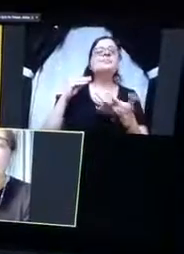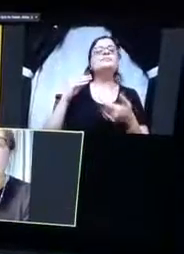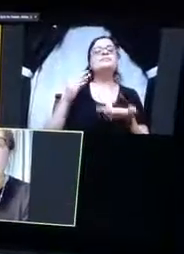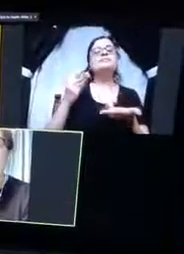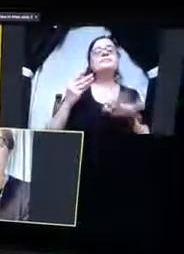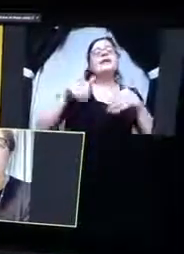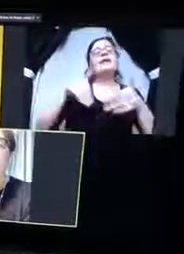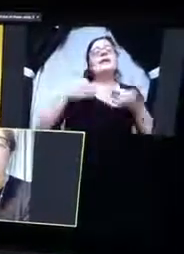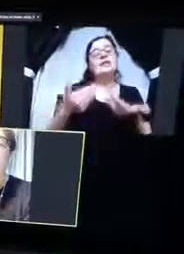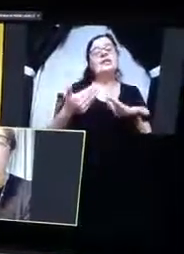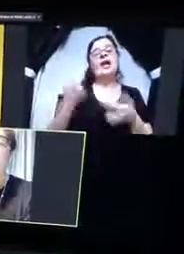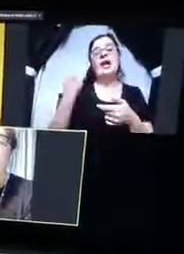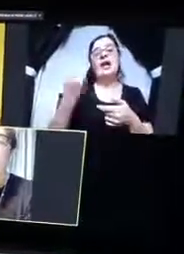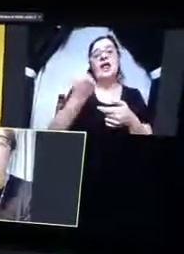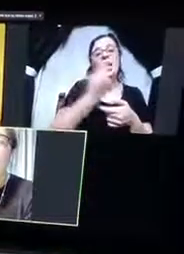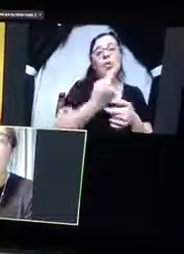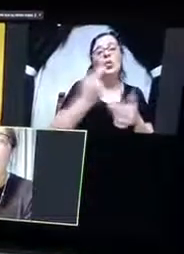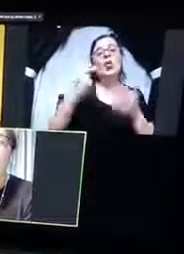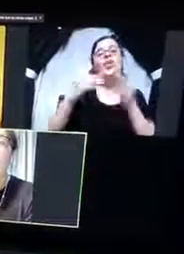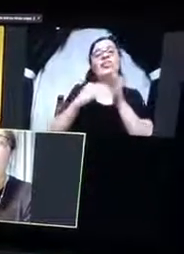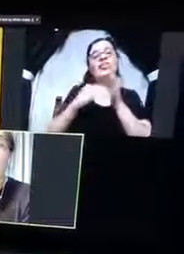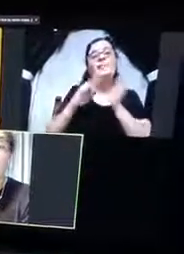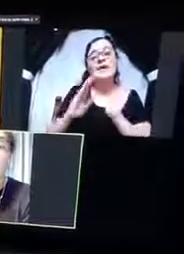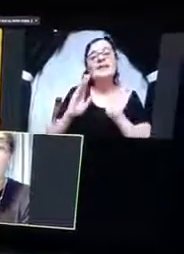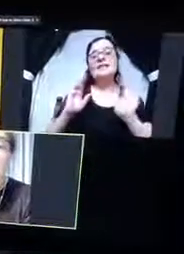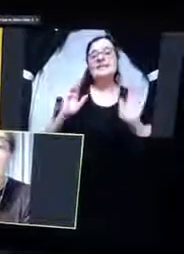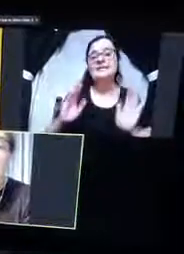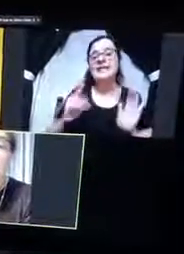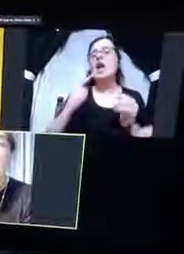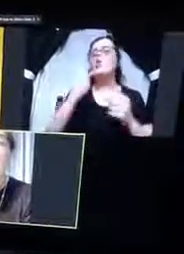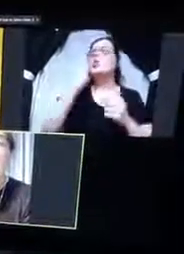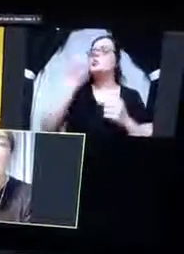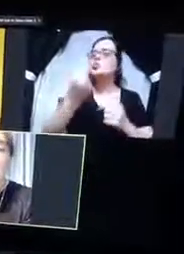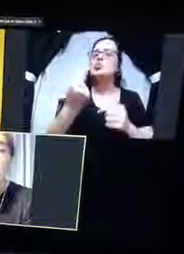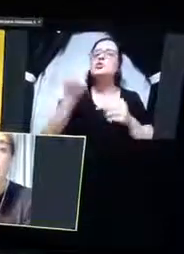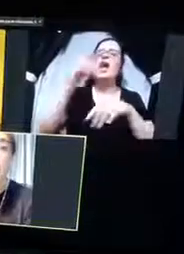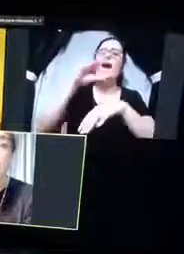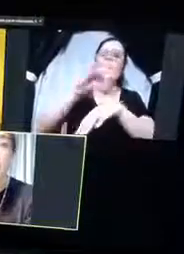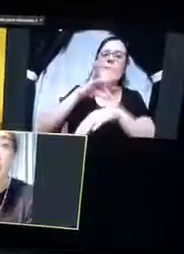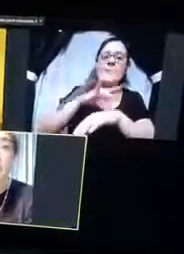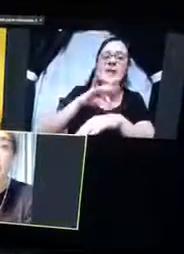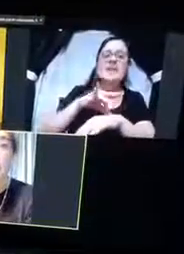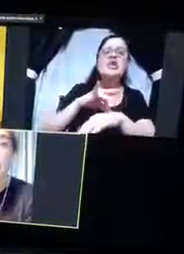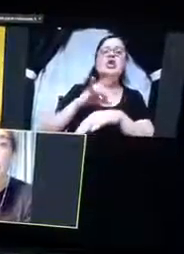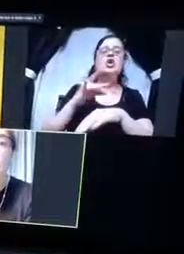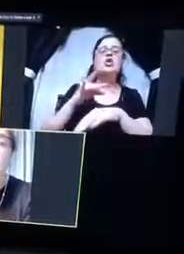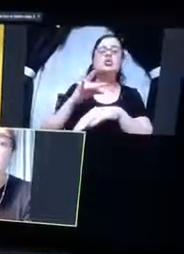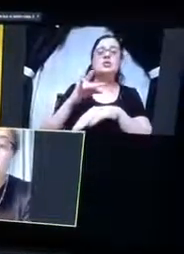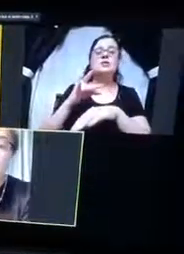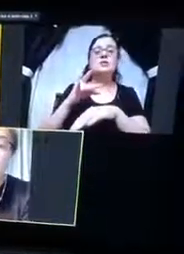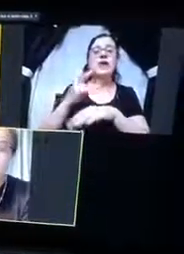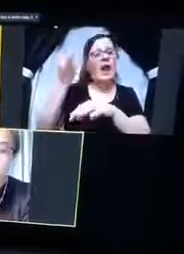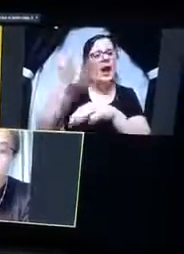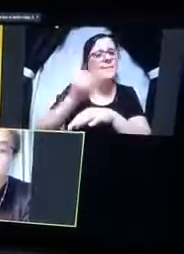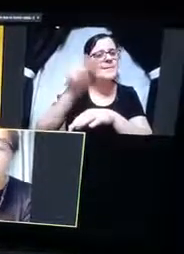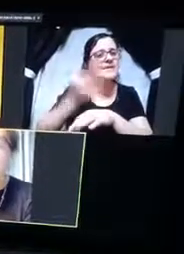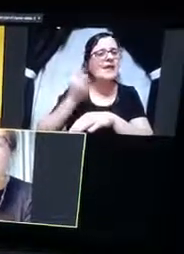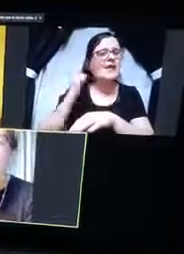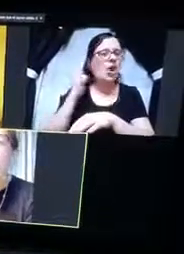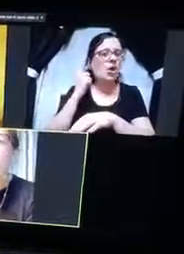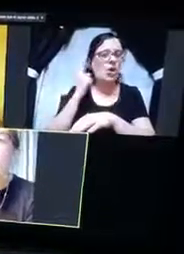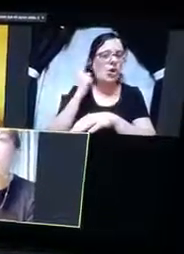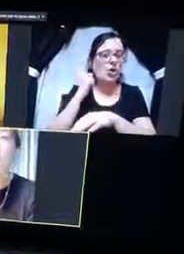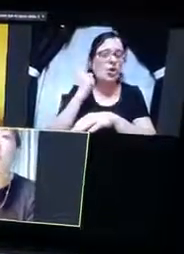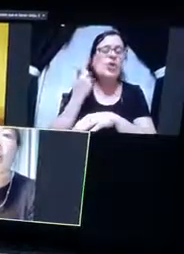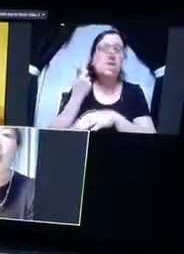siempre nuestra sugerencia va a ser, según el país de donde seas, consultar con un médico otorrino. Nosotros hacemos